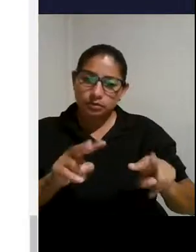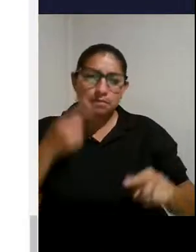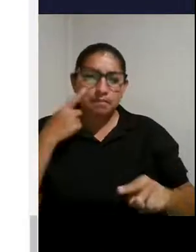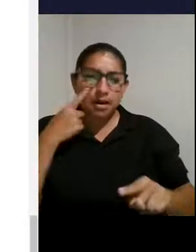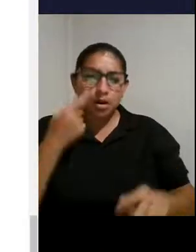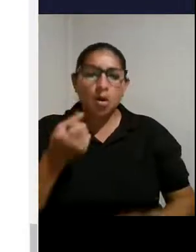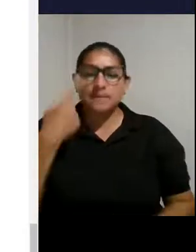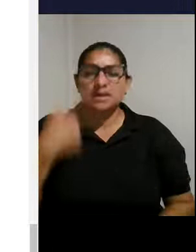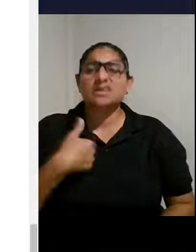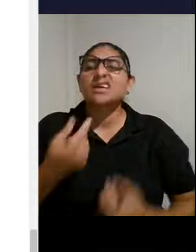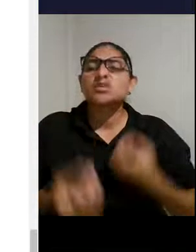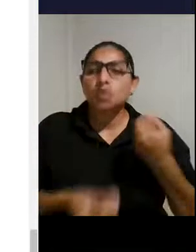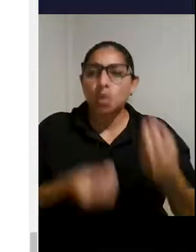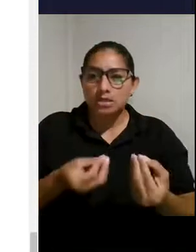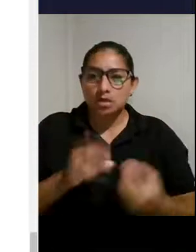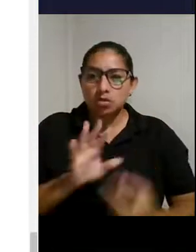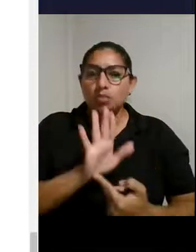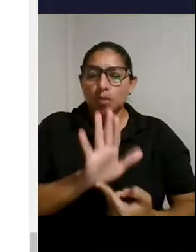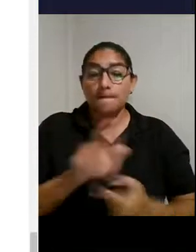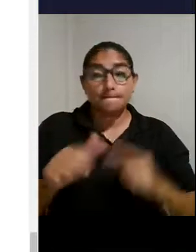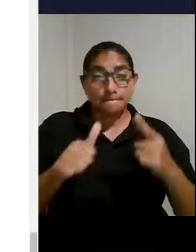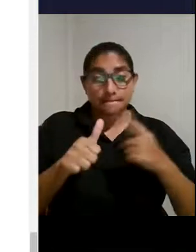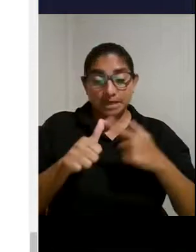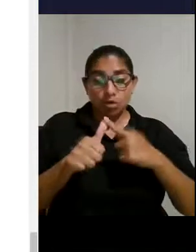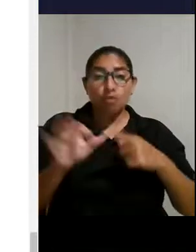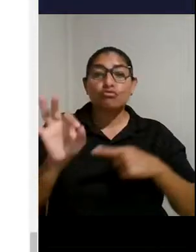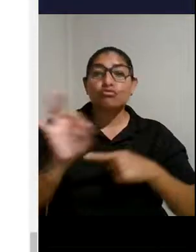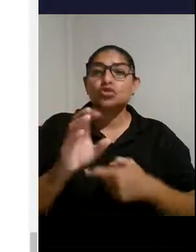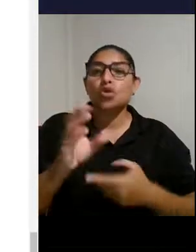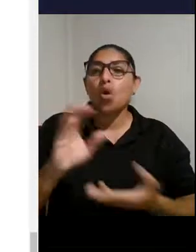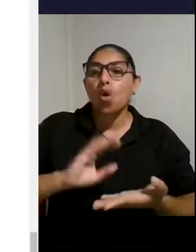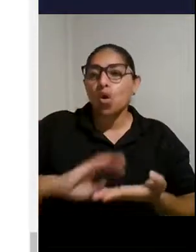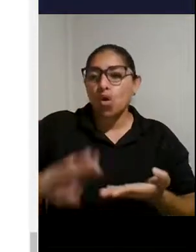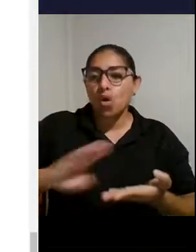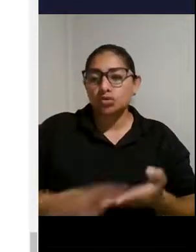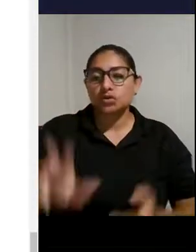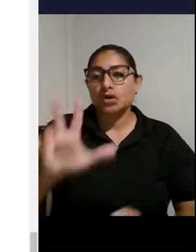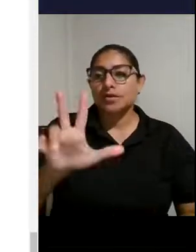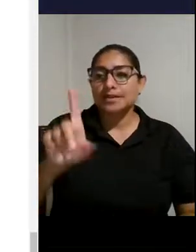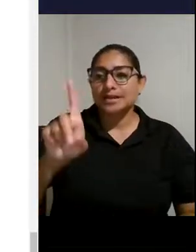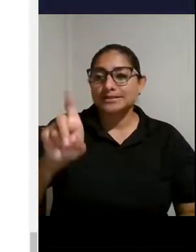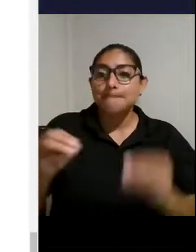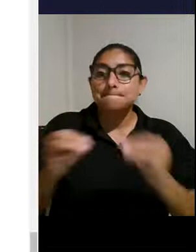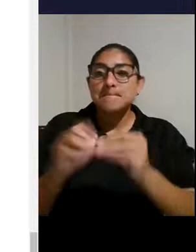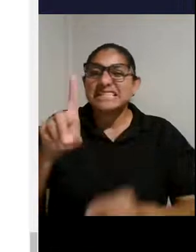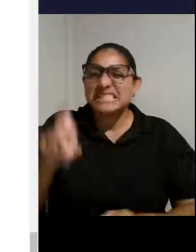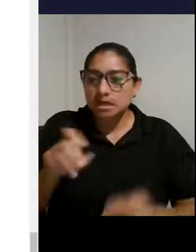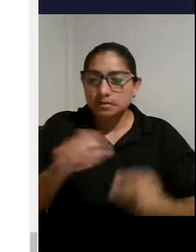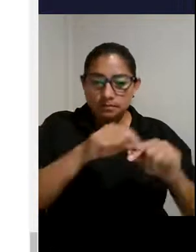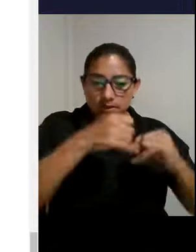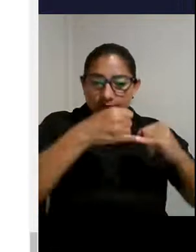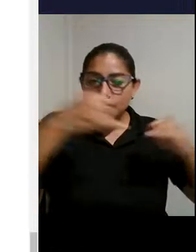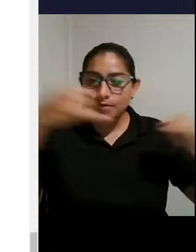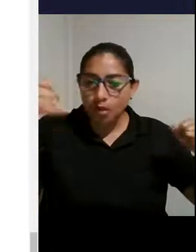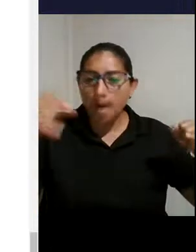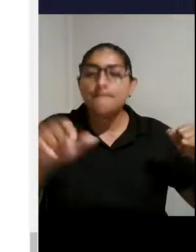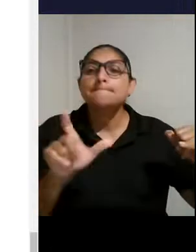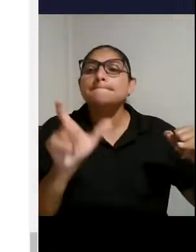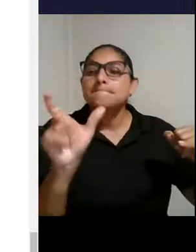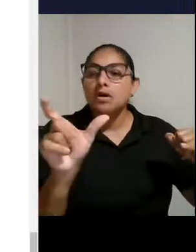haciendo. Lo primero es que la función de costo 3x más 100 se modela por medio de